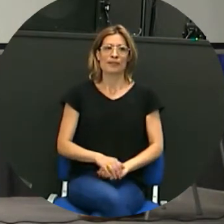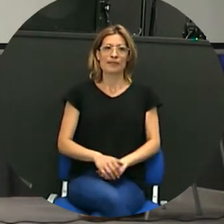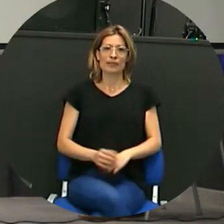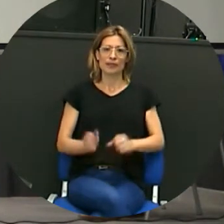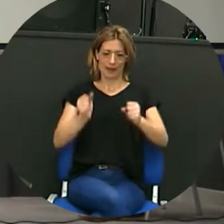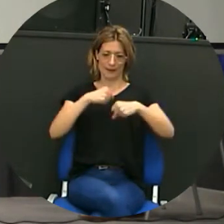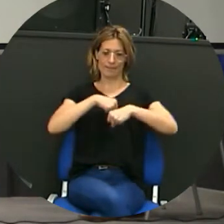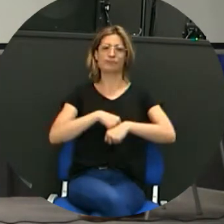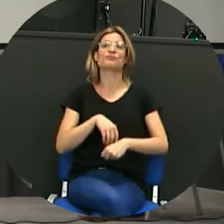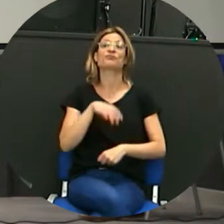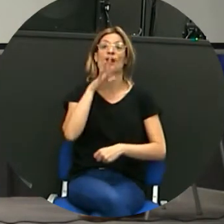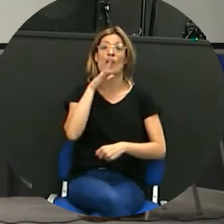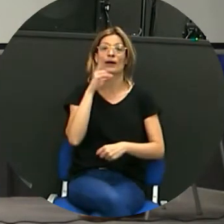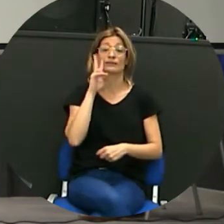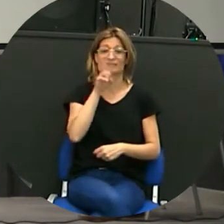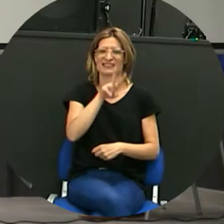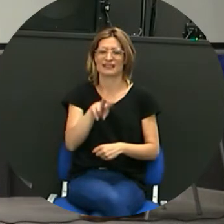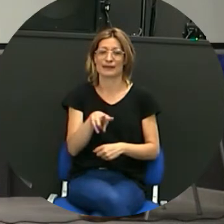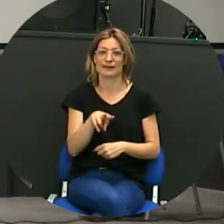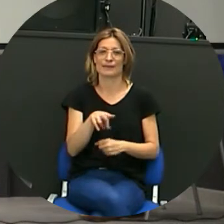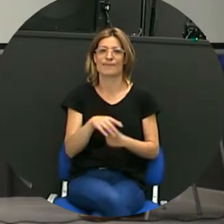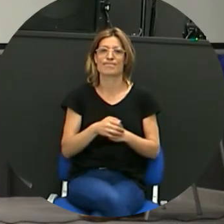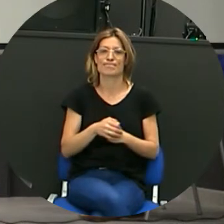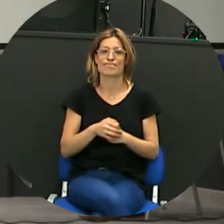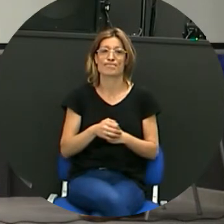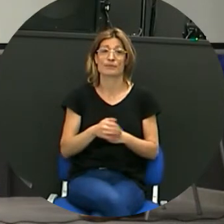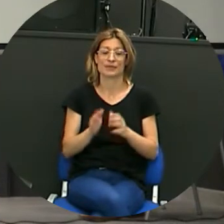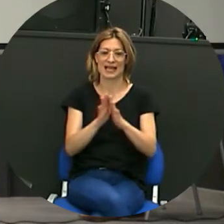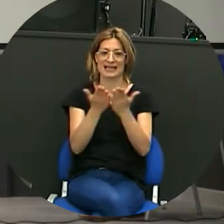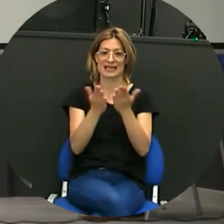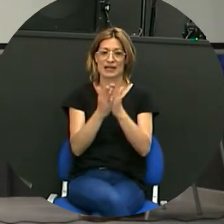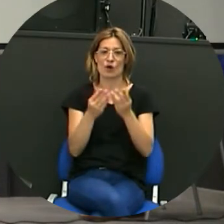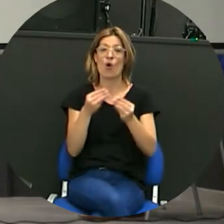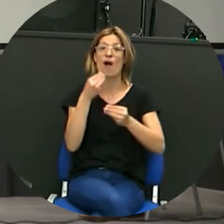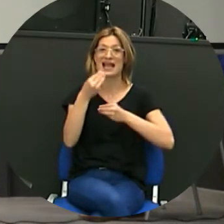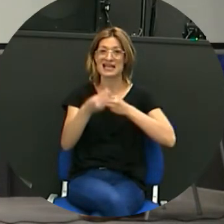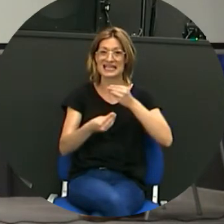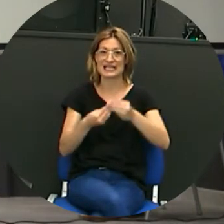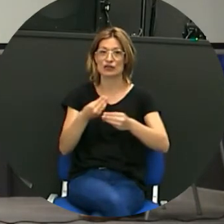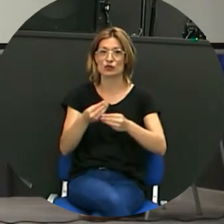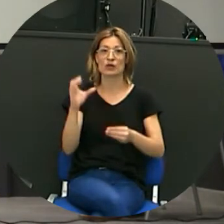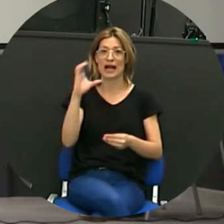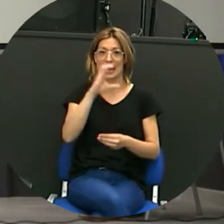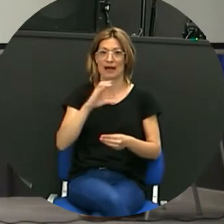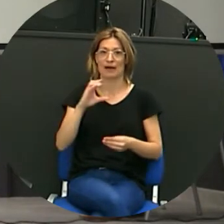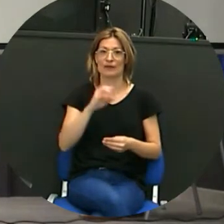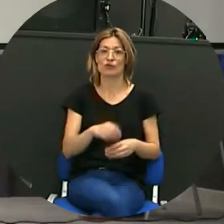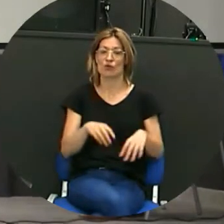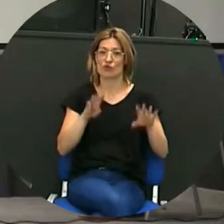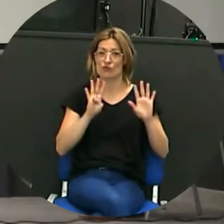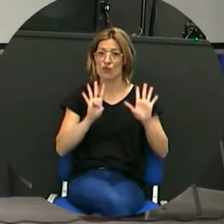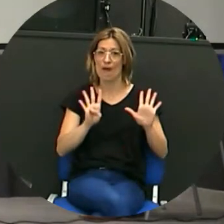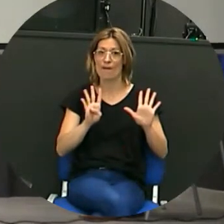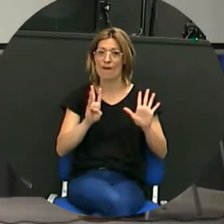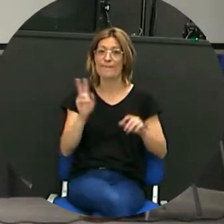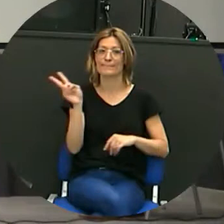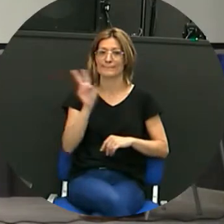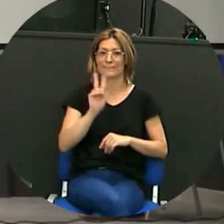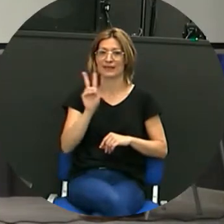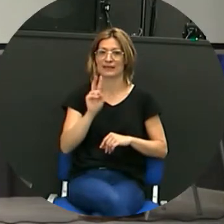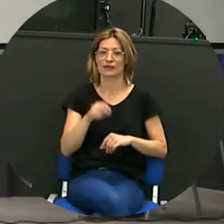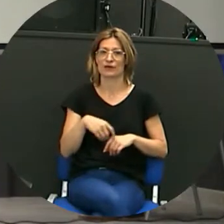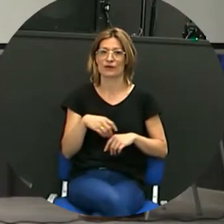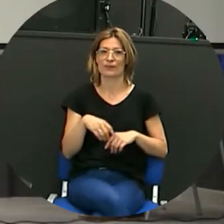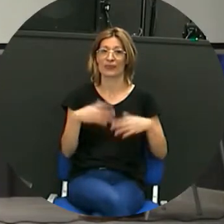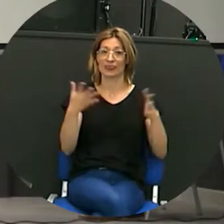Amén. Vamos a tener una lectura en el libro de los Hechos, en el capítulo 9, de los versículos